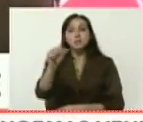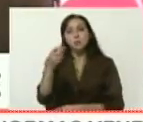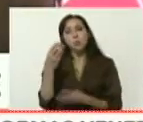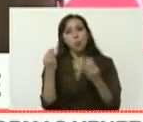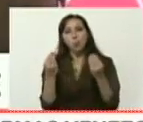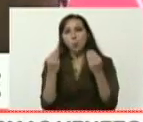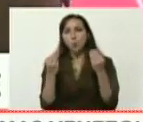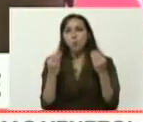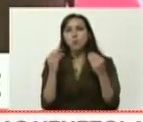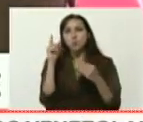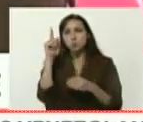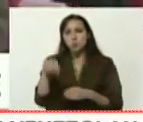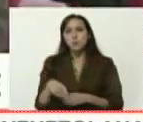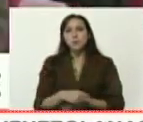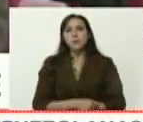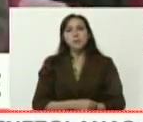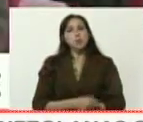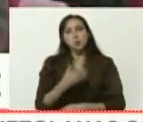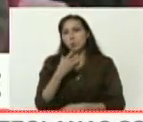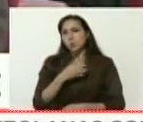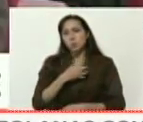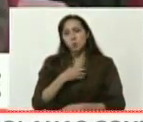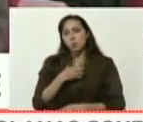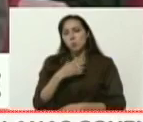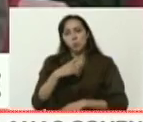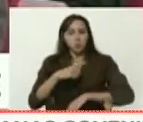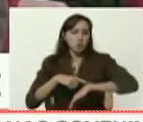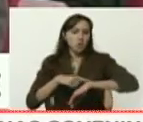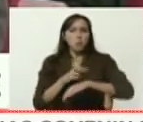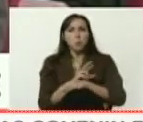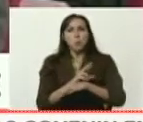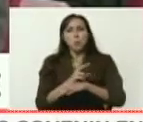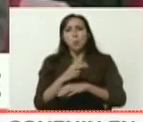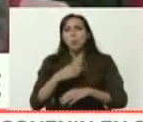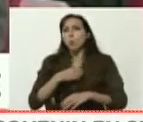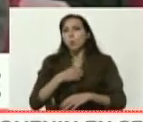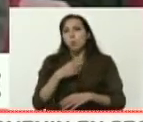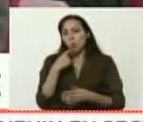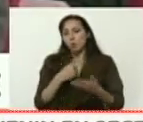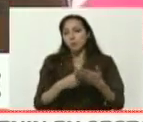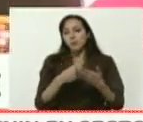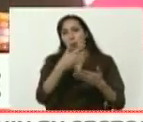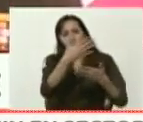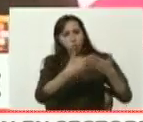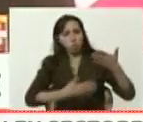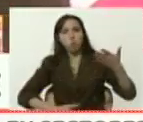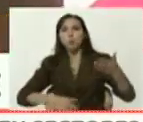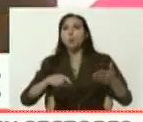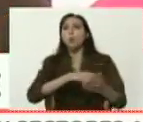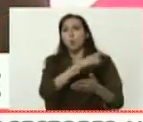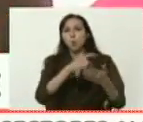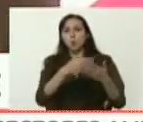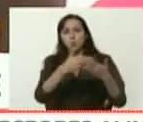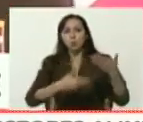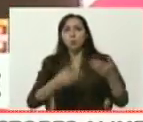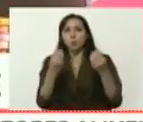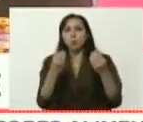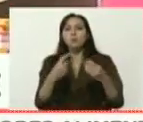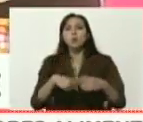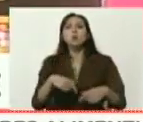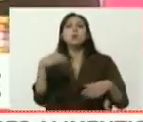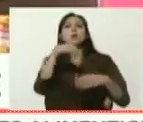y muchos, por cuestión de tiempo, no los voy a mencionar, pero están presentes en nuestros